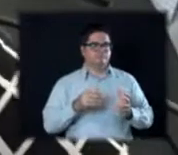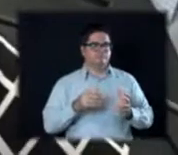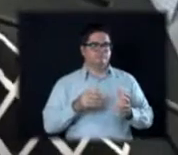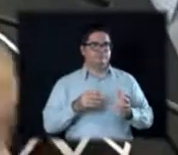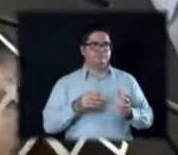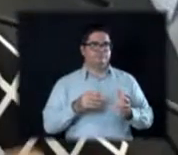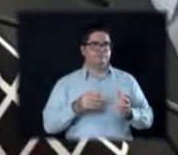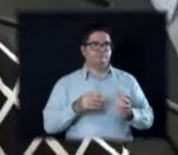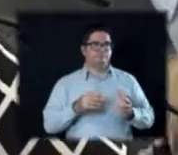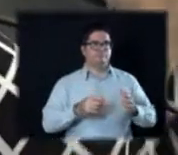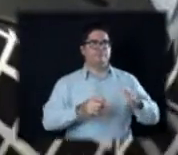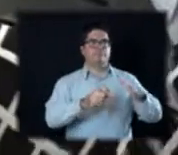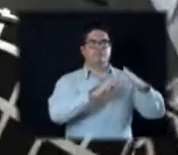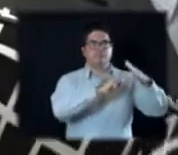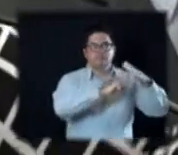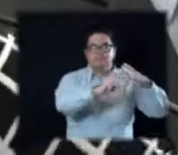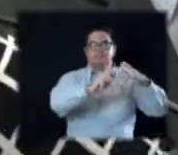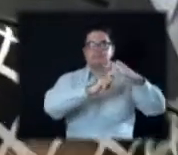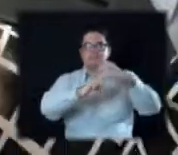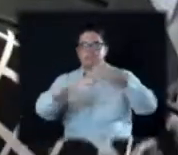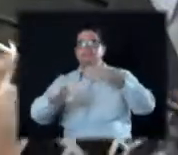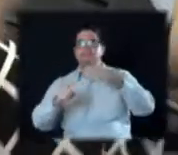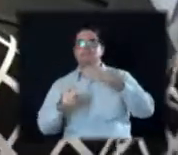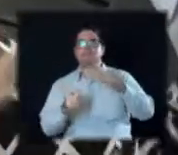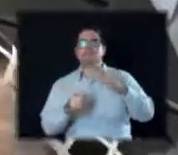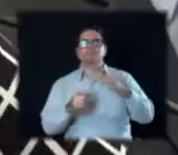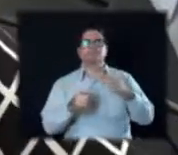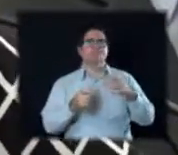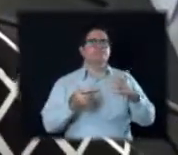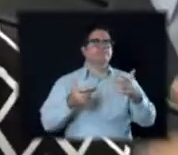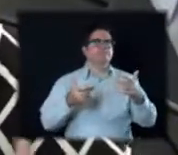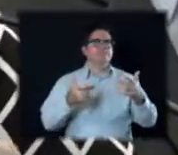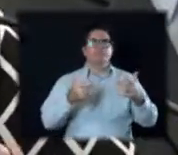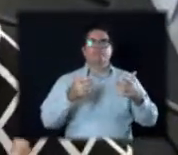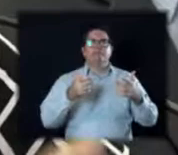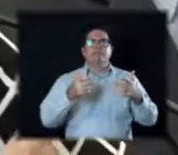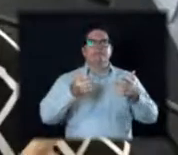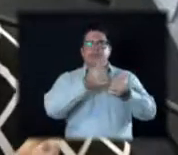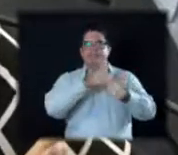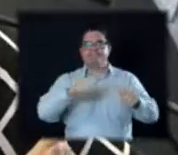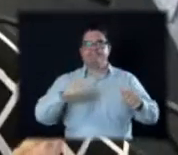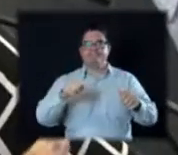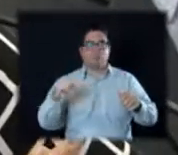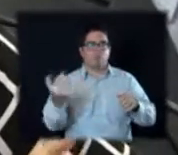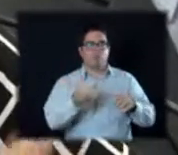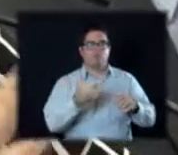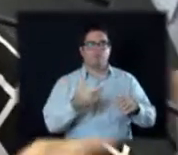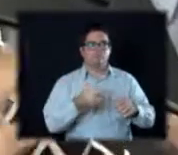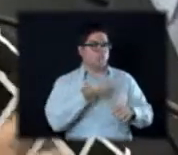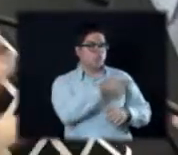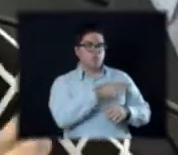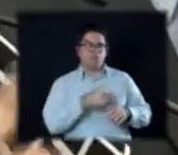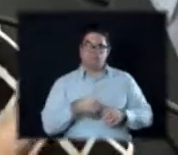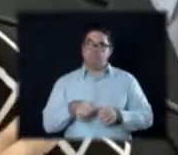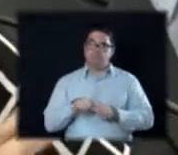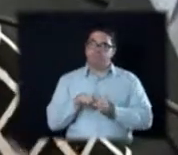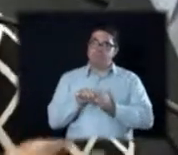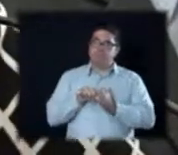de usar impuestos sobre las habitaciones de hotel, sobre el tabaco, sobre